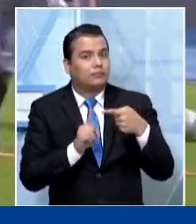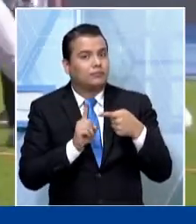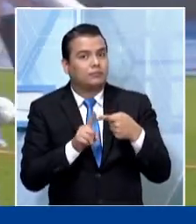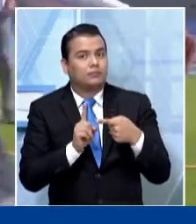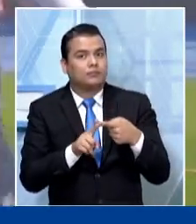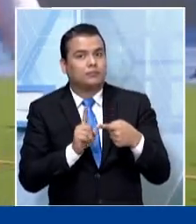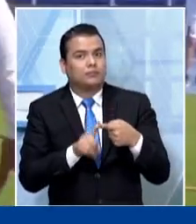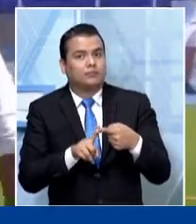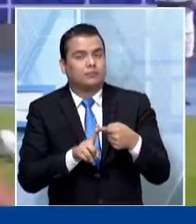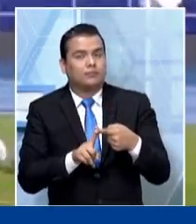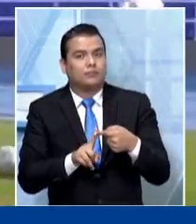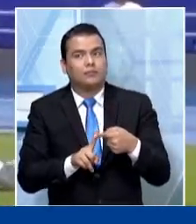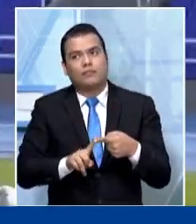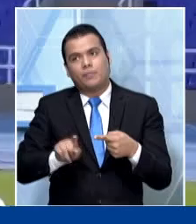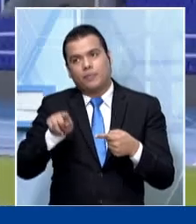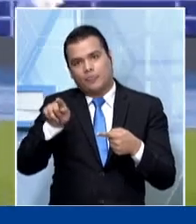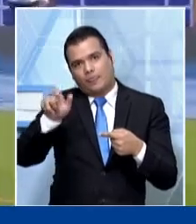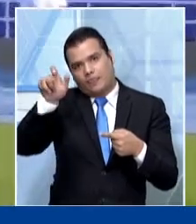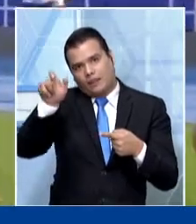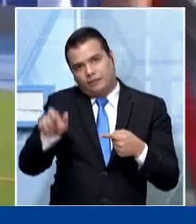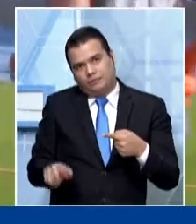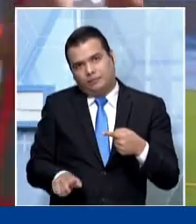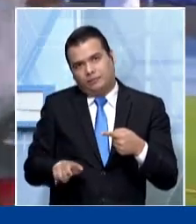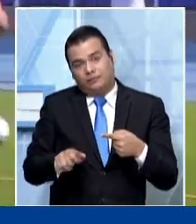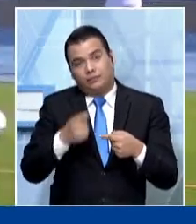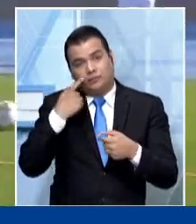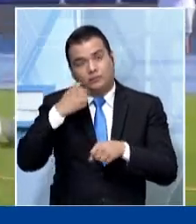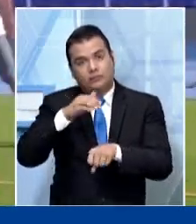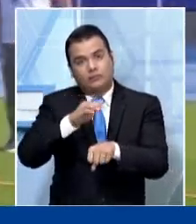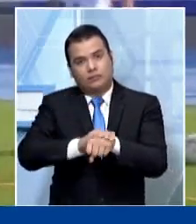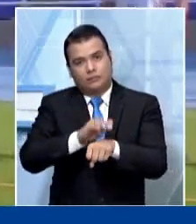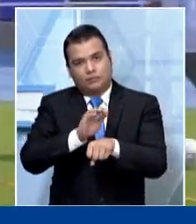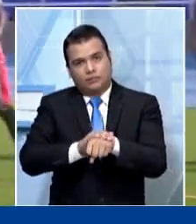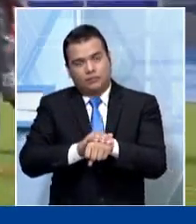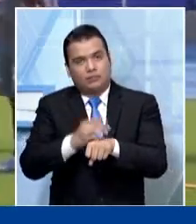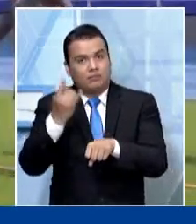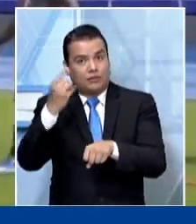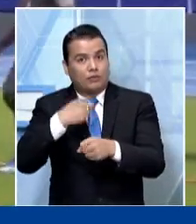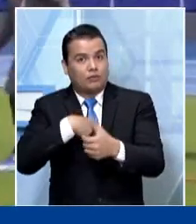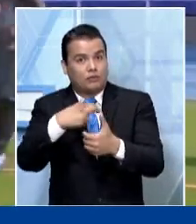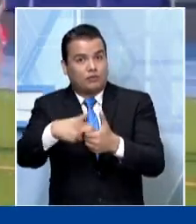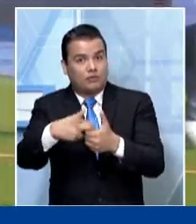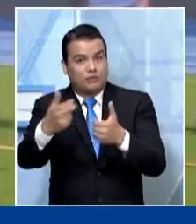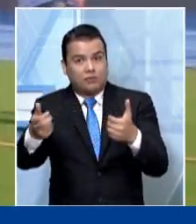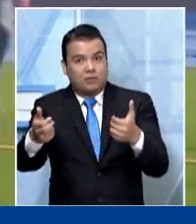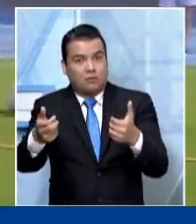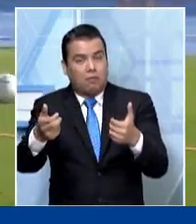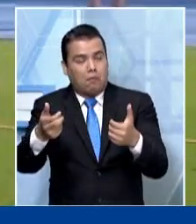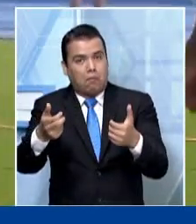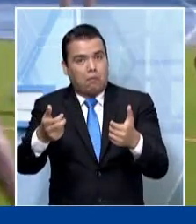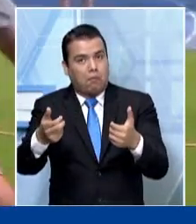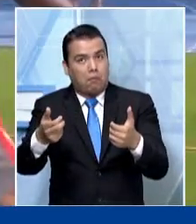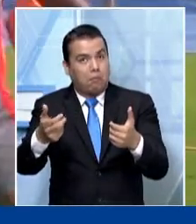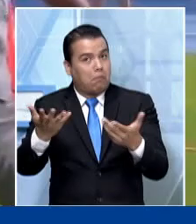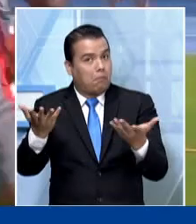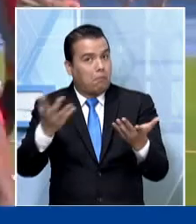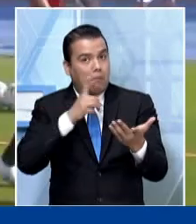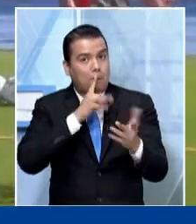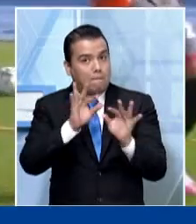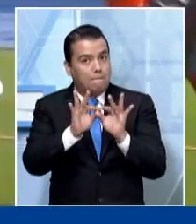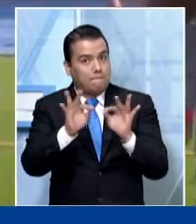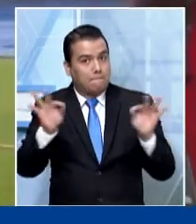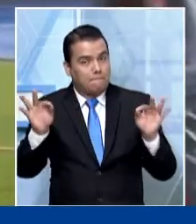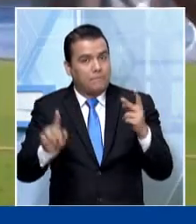ellos, porque el jugador nunca manifestó alguna intención de irse del cuadro escarlata. Y